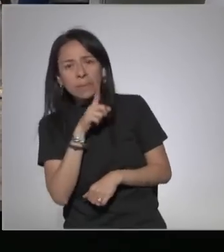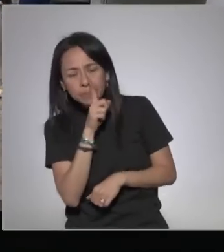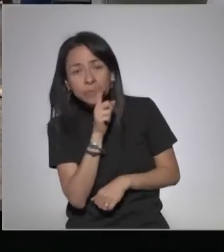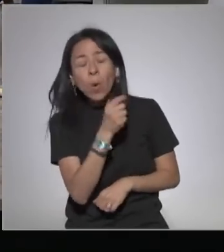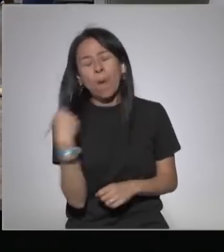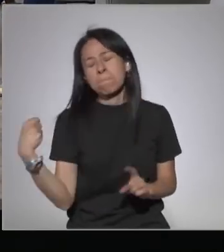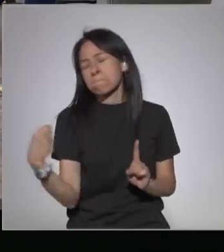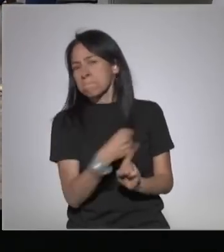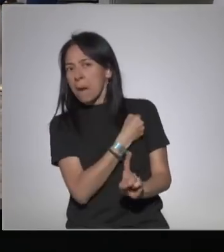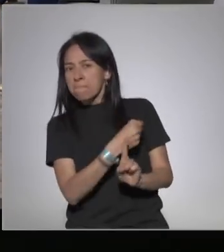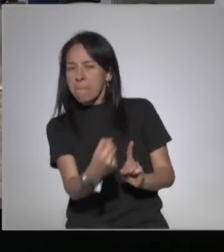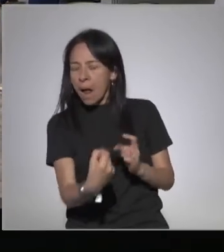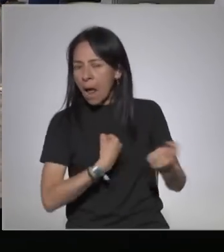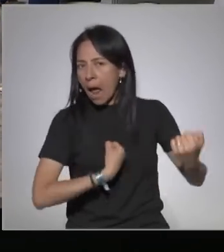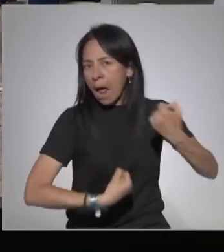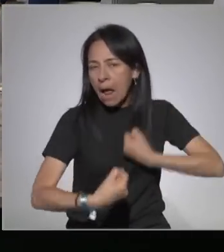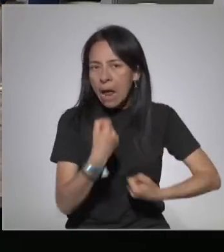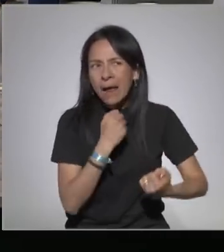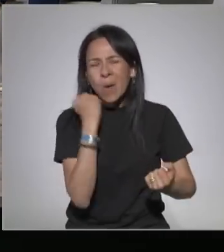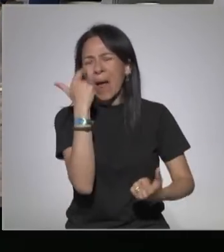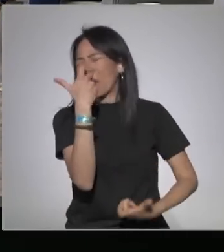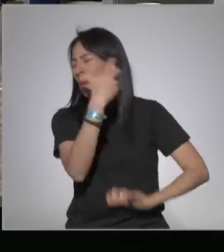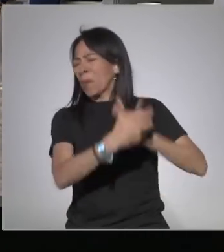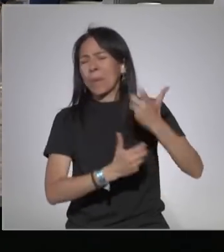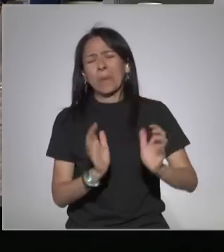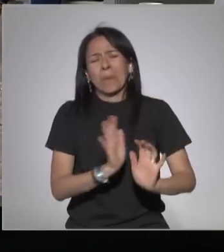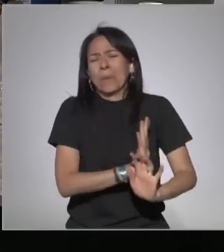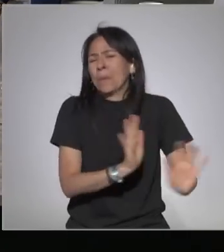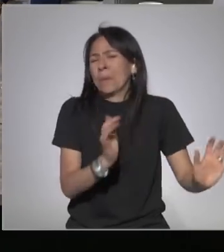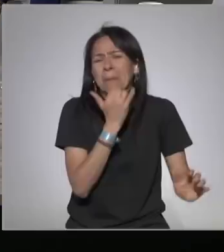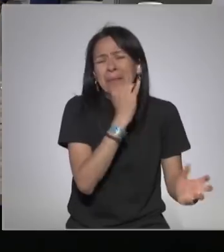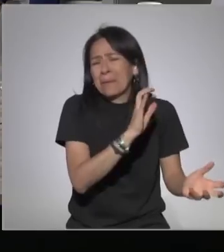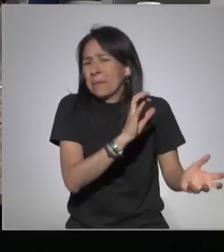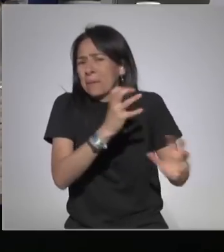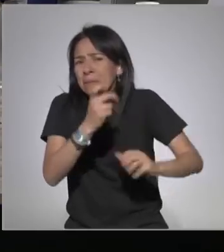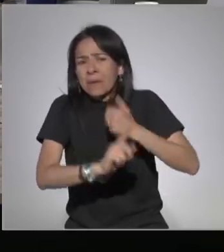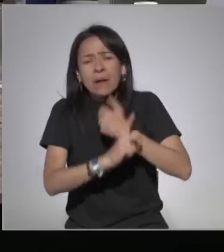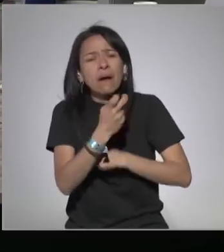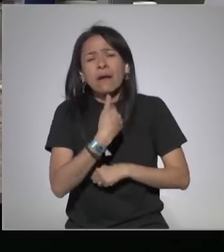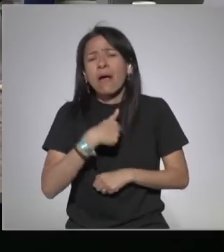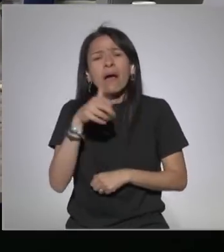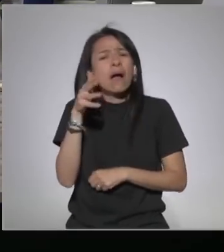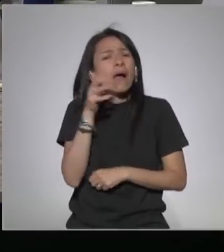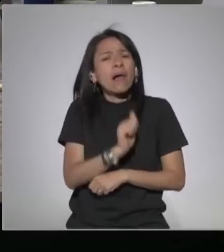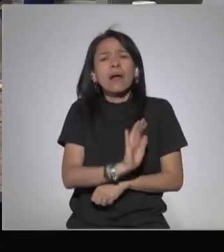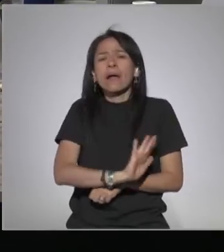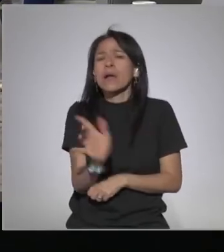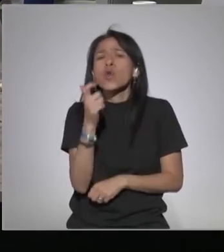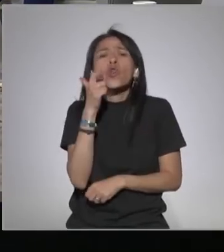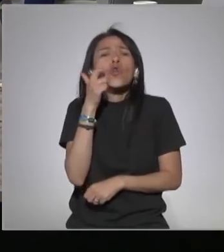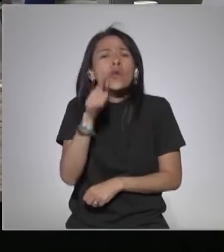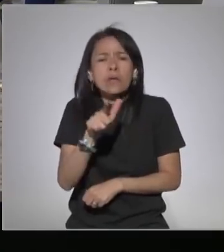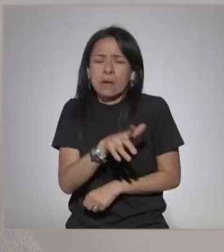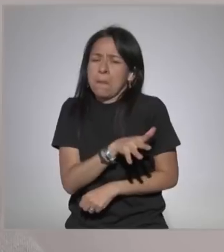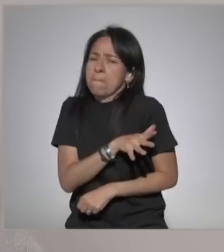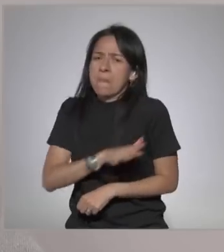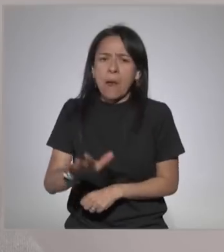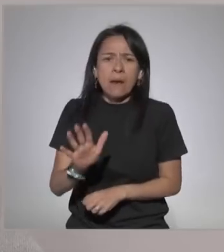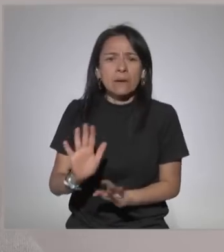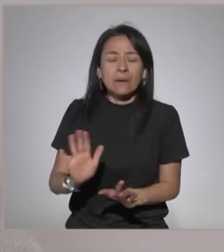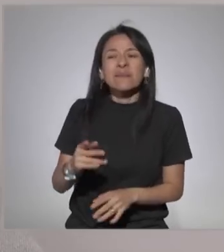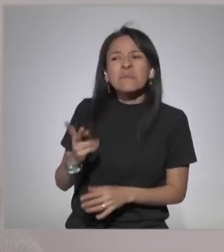violenten. Pero ¿de qué depende que existe este quiebre? O sea, ¿de qué depende que exista